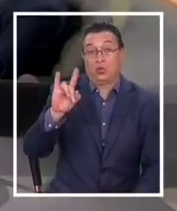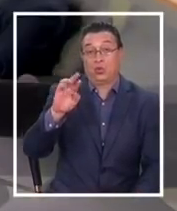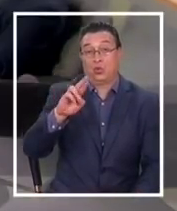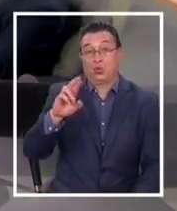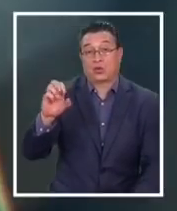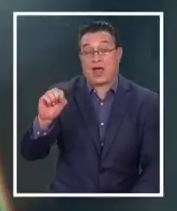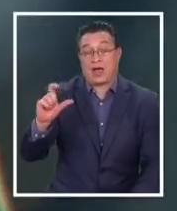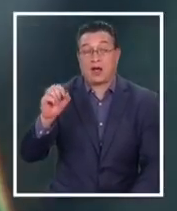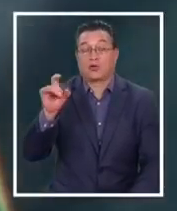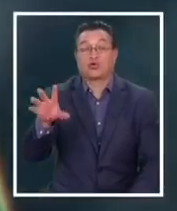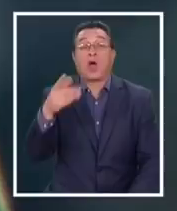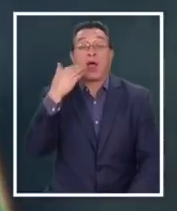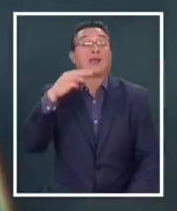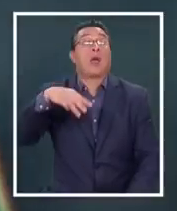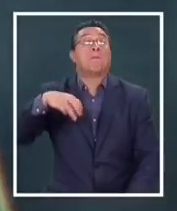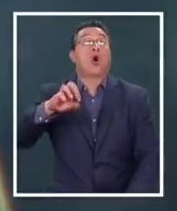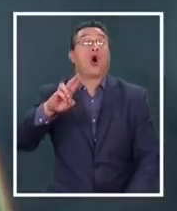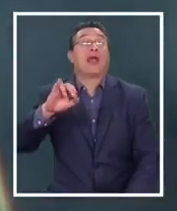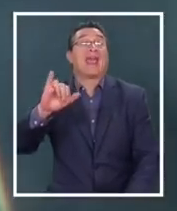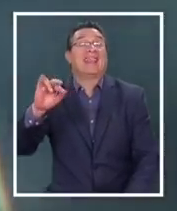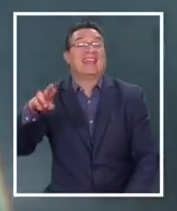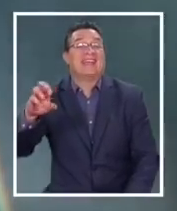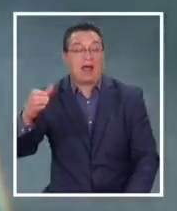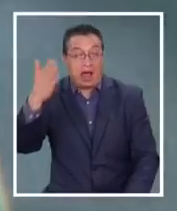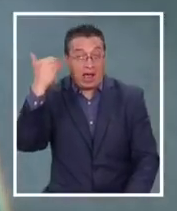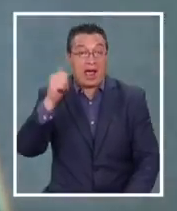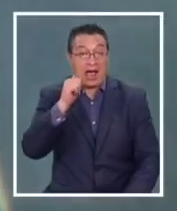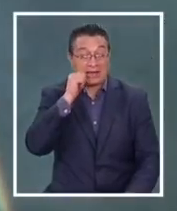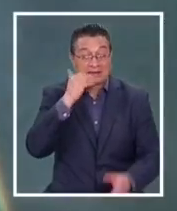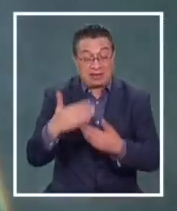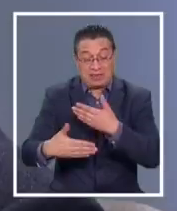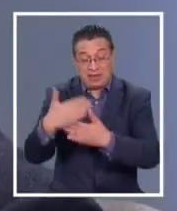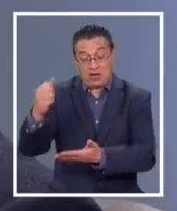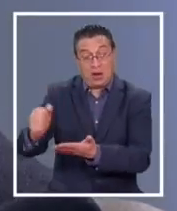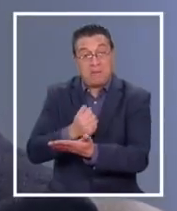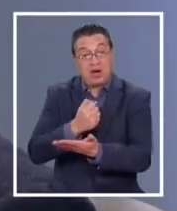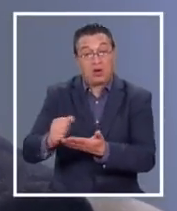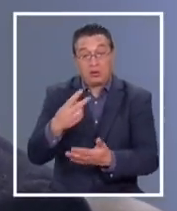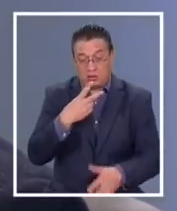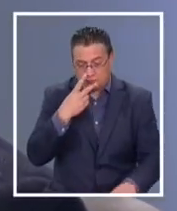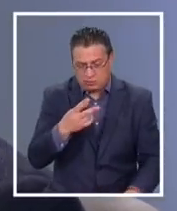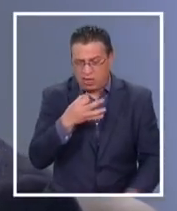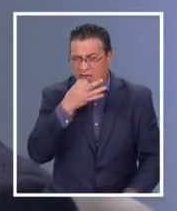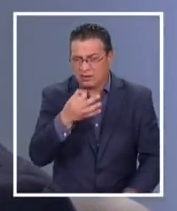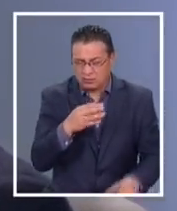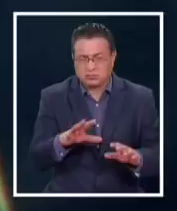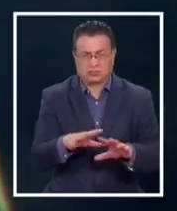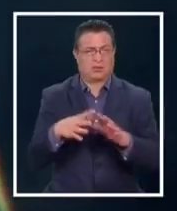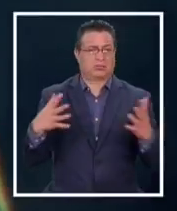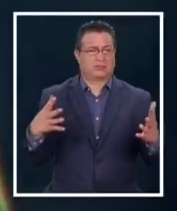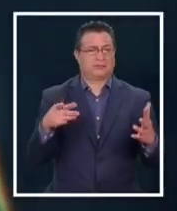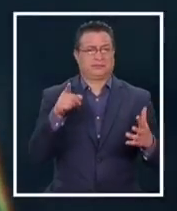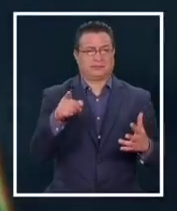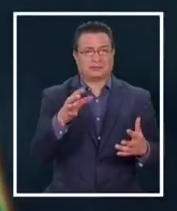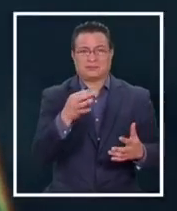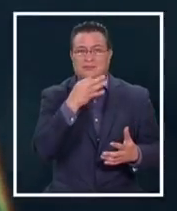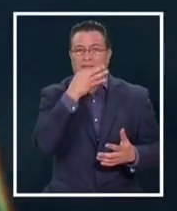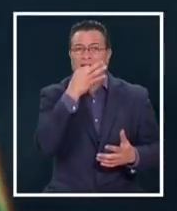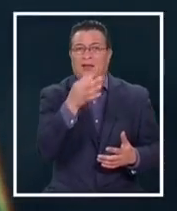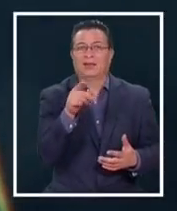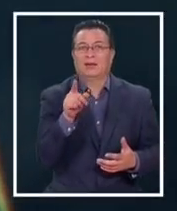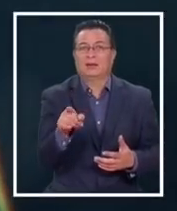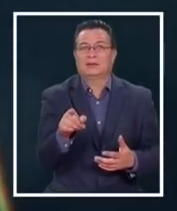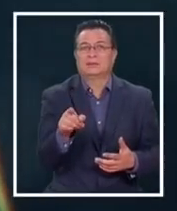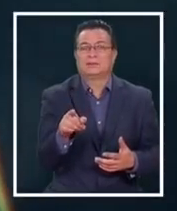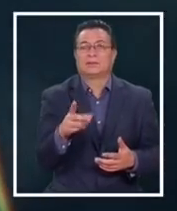el senador Moreira ayer en el Mercurio dijo una cosa que a mí me pareció bien compleja, cuando dice que